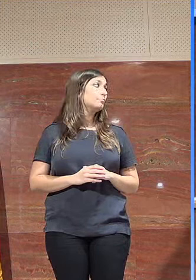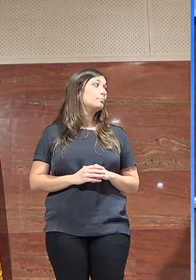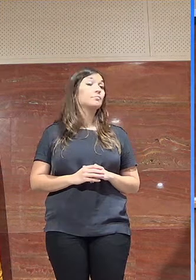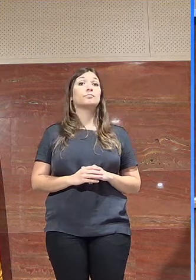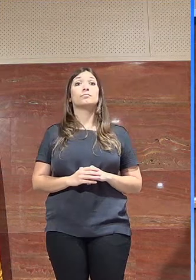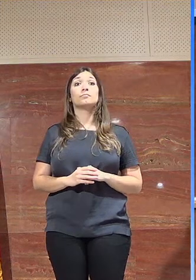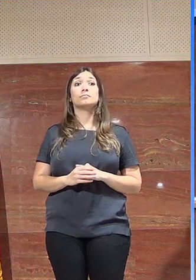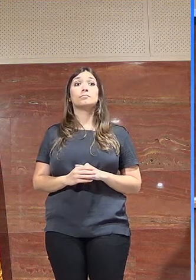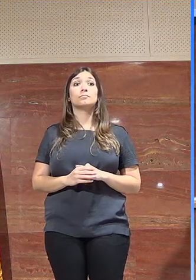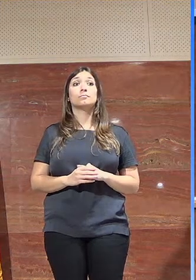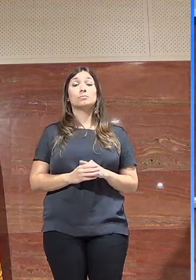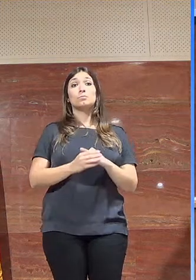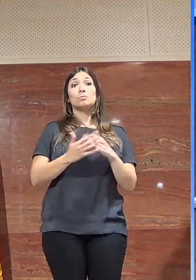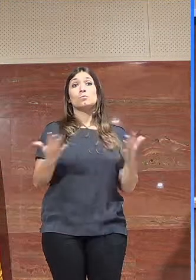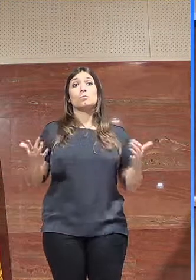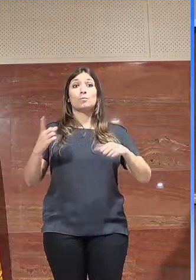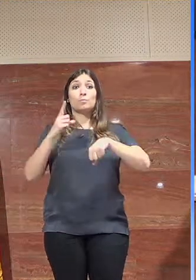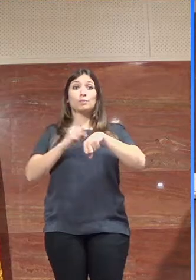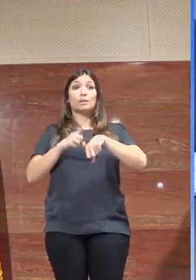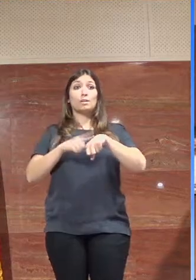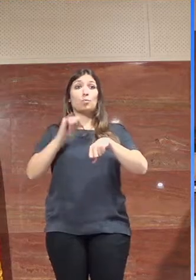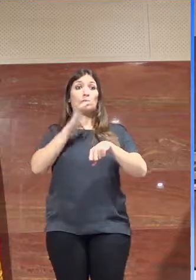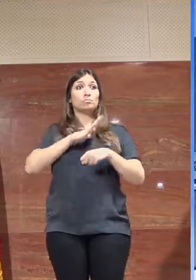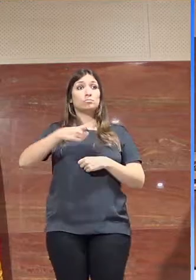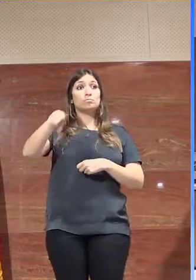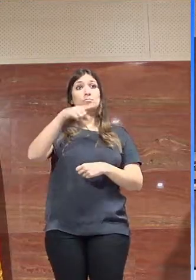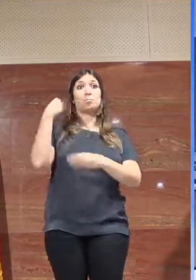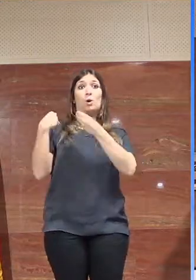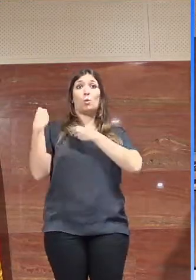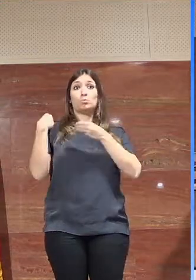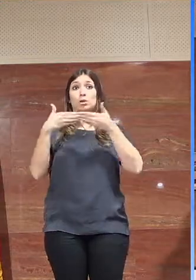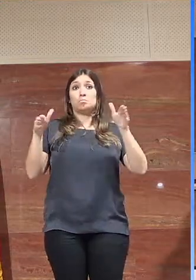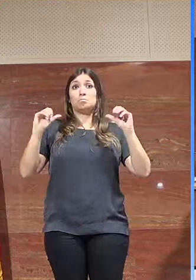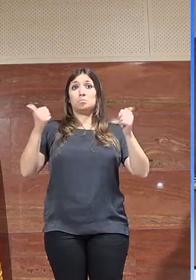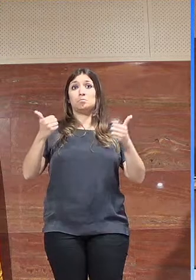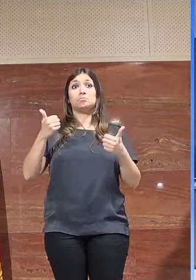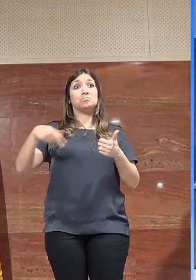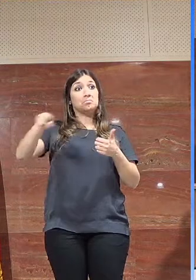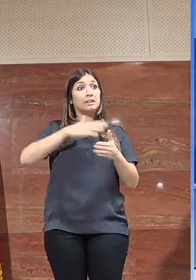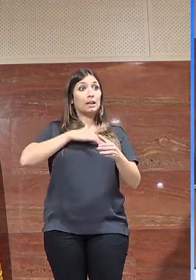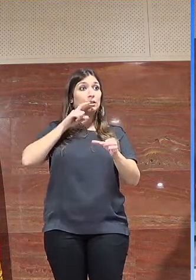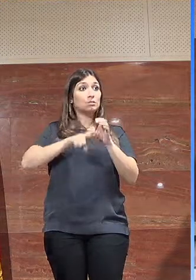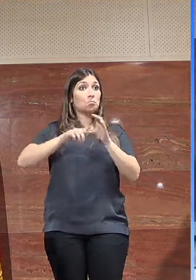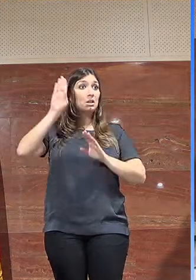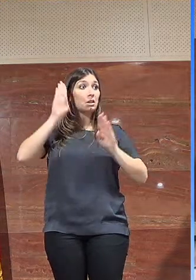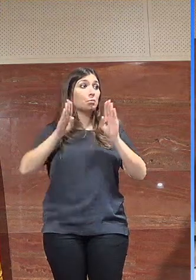Bueno, hay tiempo para un turno de preguntas, si queréis participar.